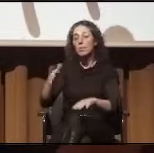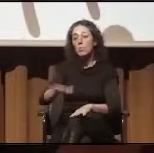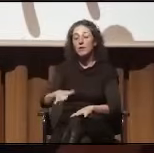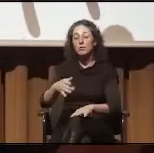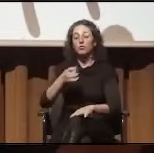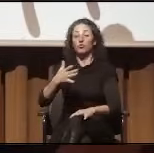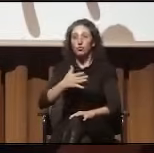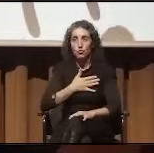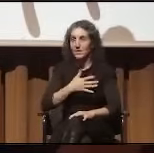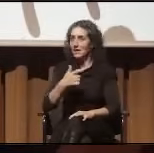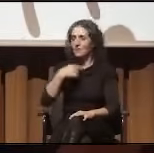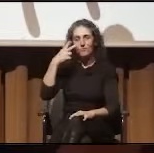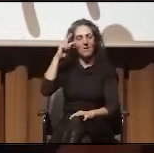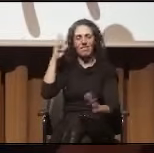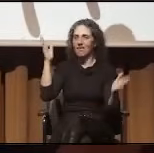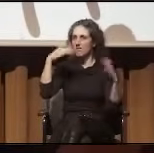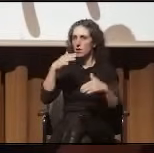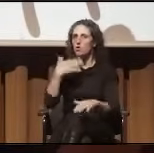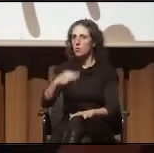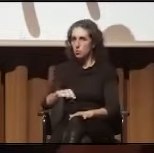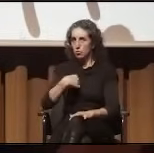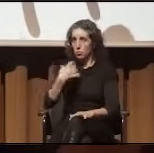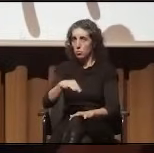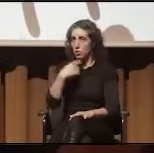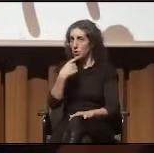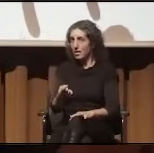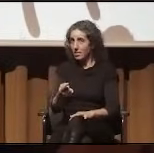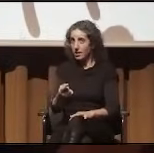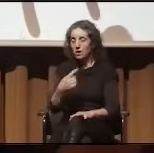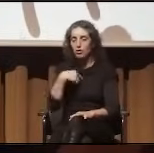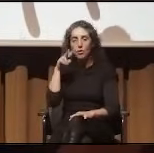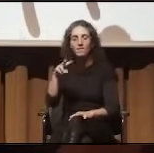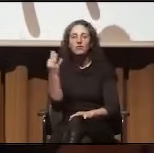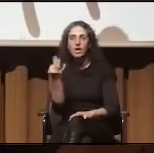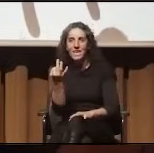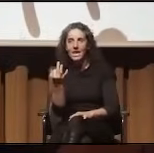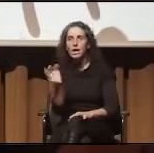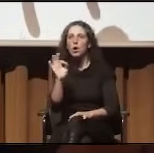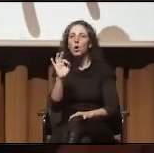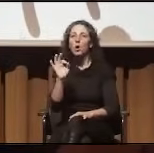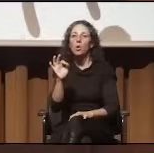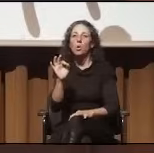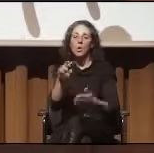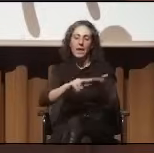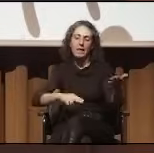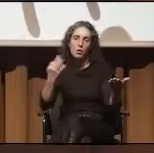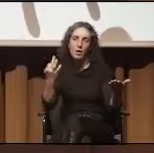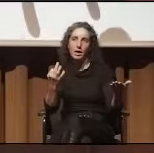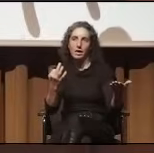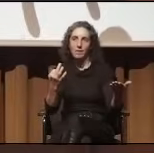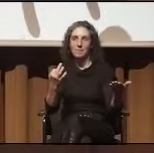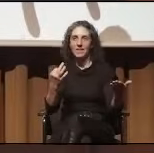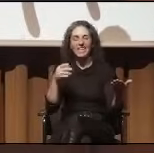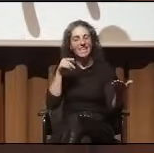tengo experiencia en eso. Yo te puedo decir lo que yo he visto en los vídeos, lo que he leído. Pero no me gusta hablar de lo que he leído o lo que he visto. Me gusta hablar de lo que he